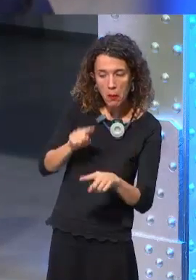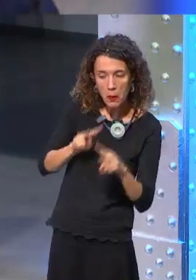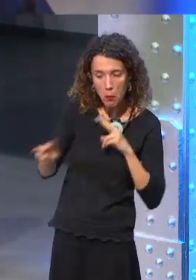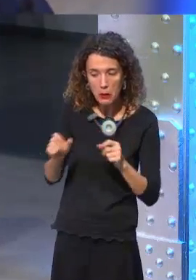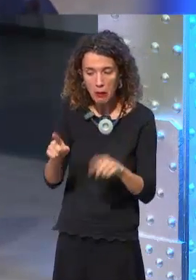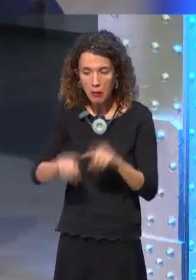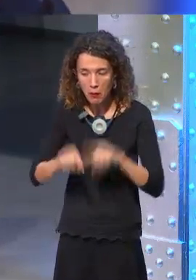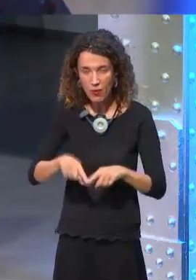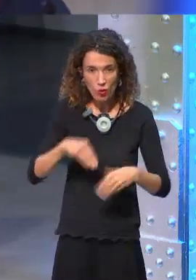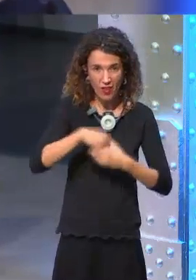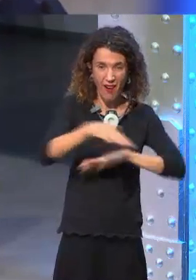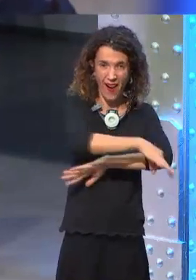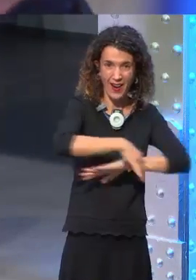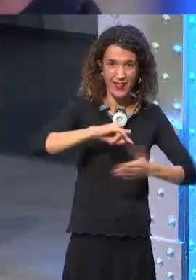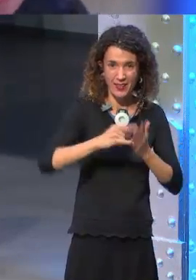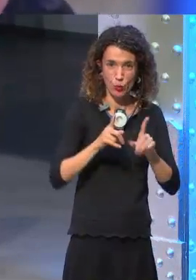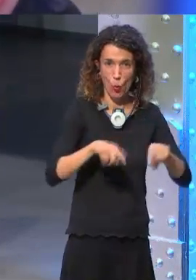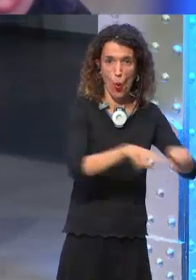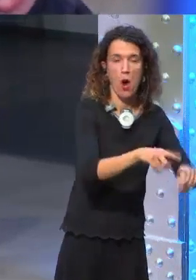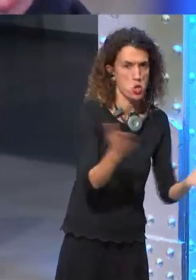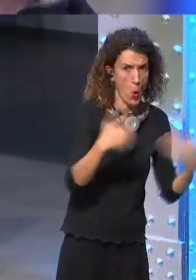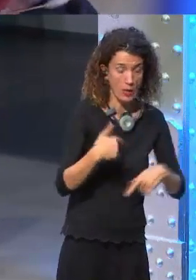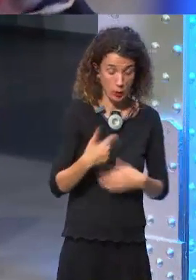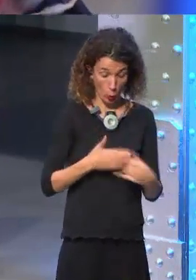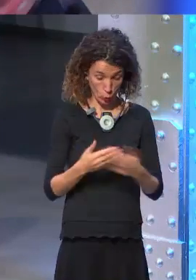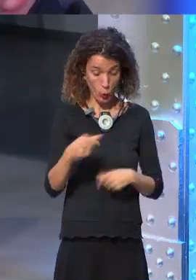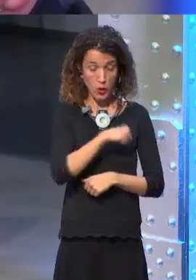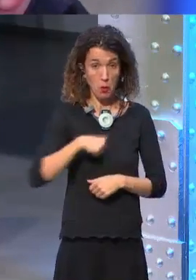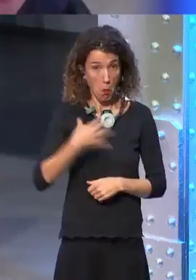que no tienes en arquitectura, a no ser que lo construyas tú mismo.